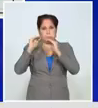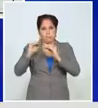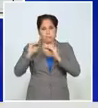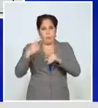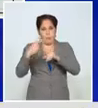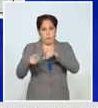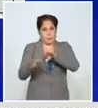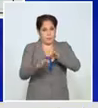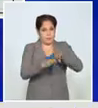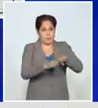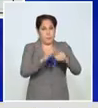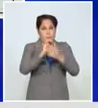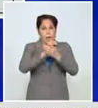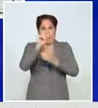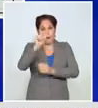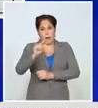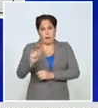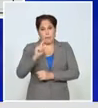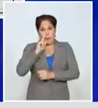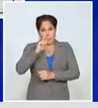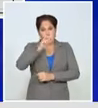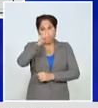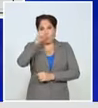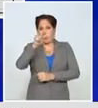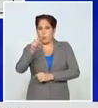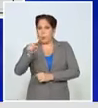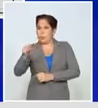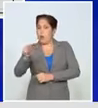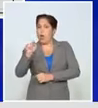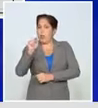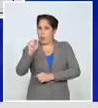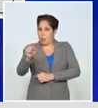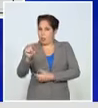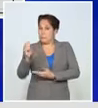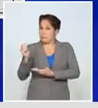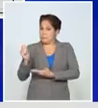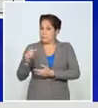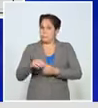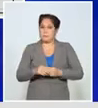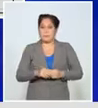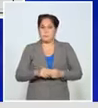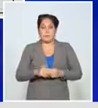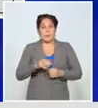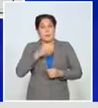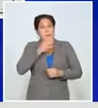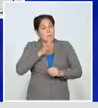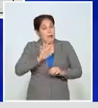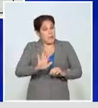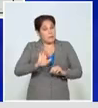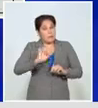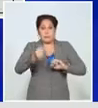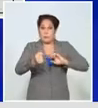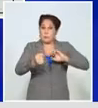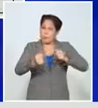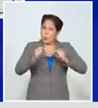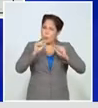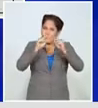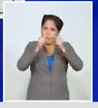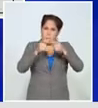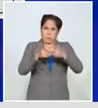Mayabeque se ve en su curva que realmente parece que va hacia la